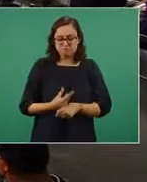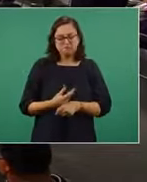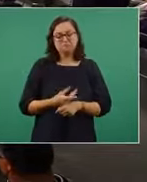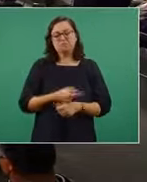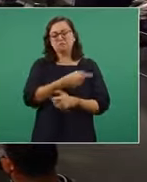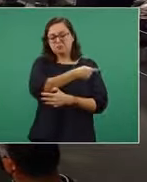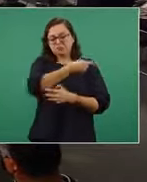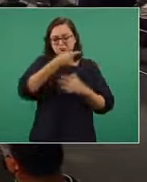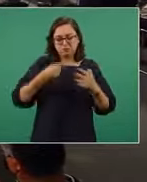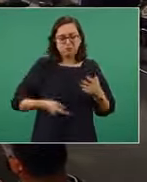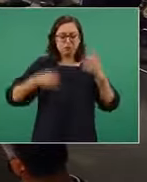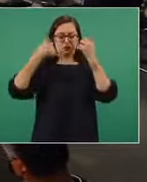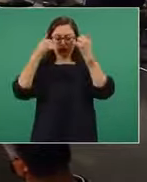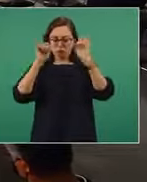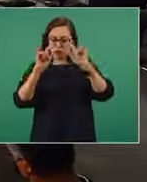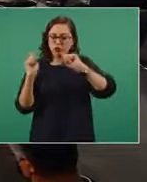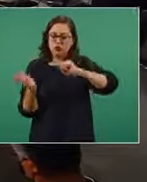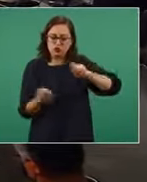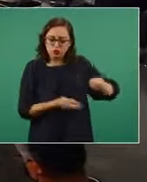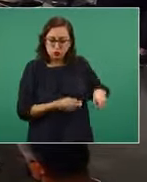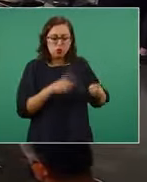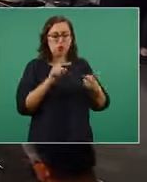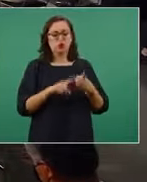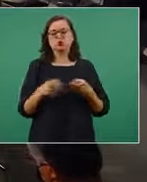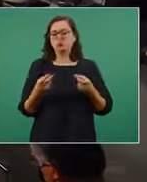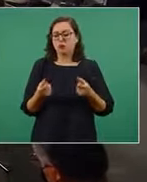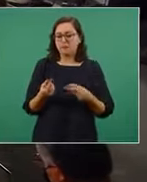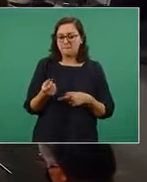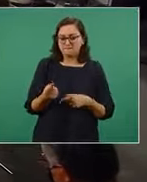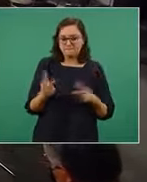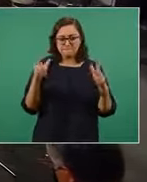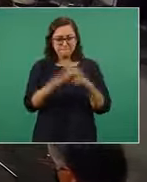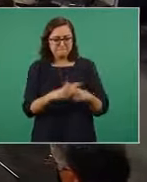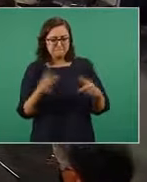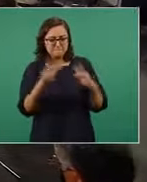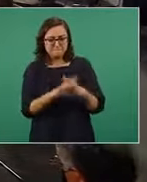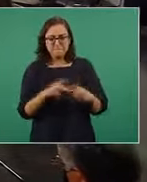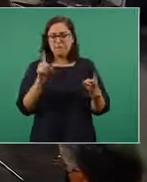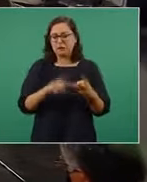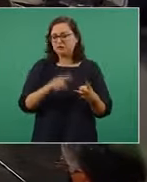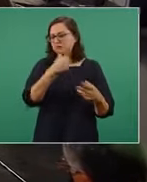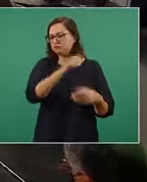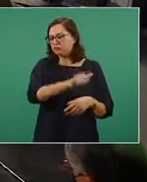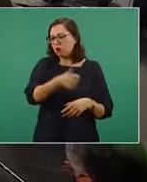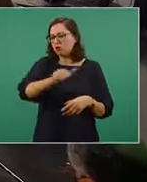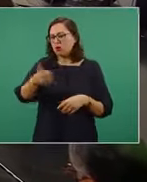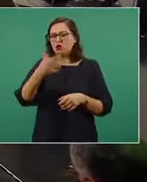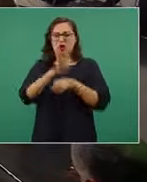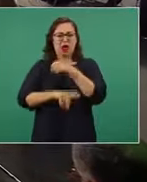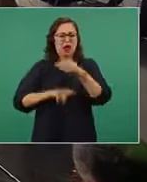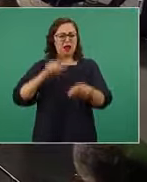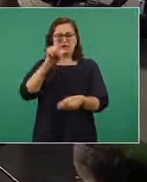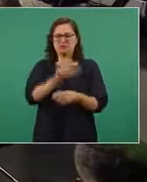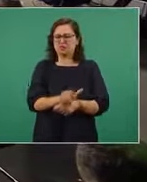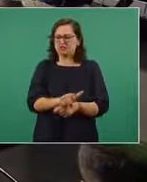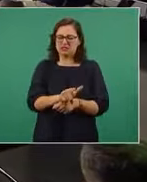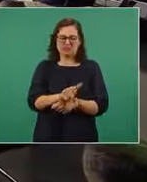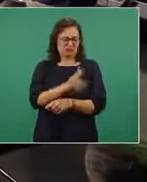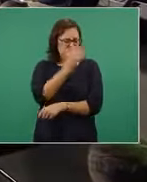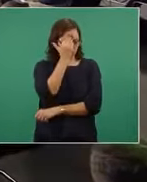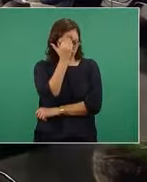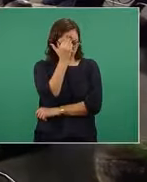prohibición de las corridas de toros o las peleas de perros u otros espectáculos aberrantes y retrógradas.